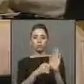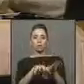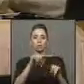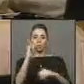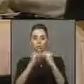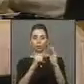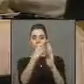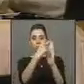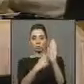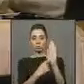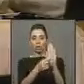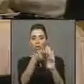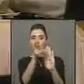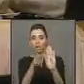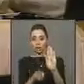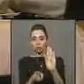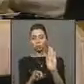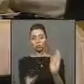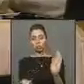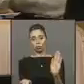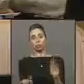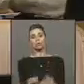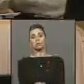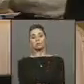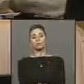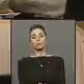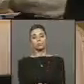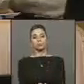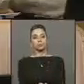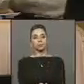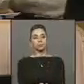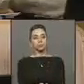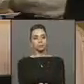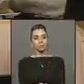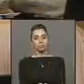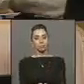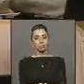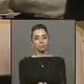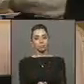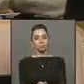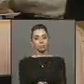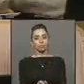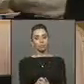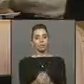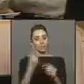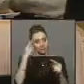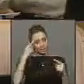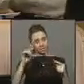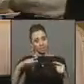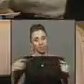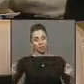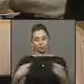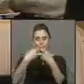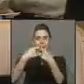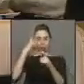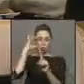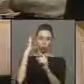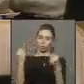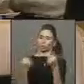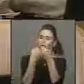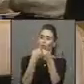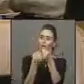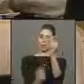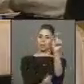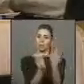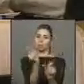tratado y de los derechos que involucra esto. Sin duda que para los conflictos culturales y los choques culturales que se